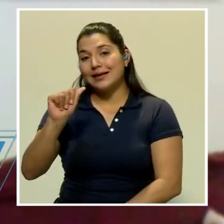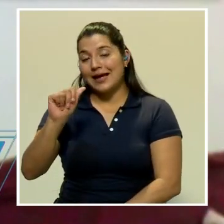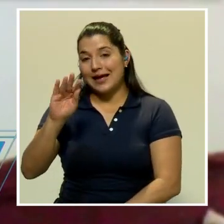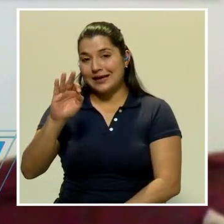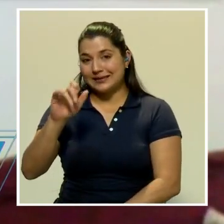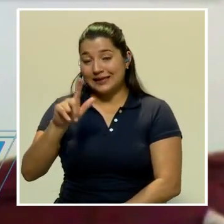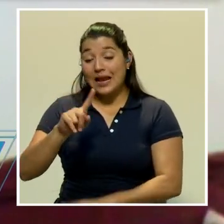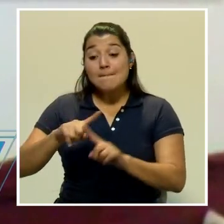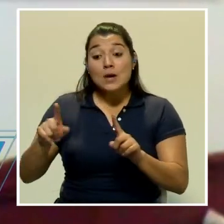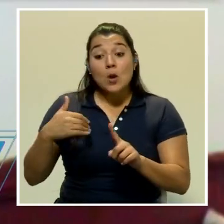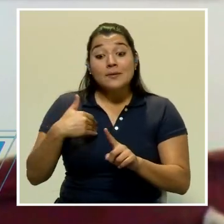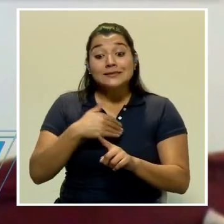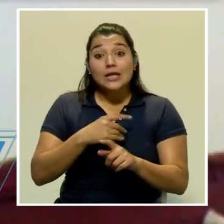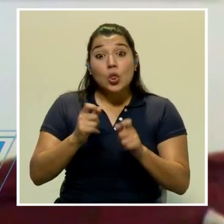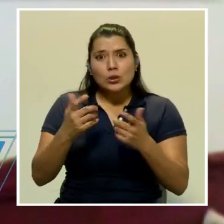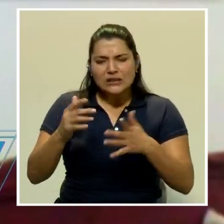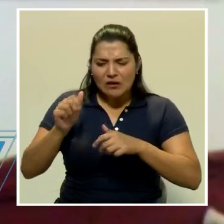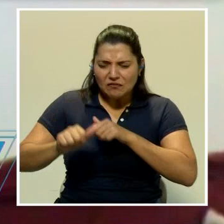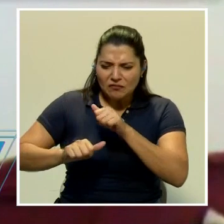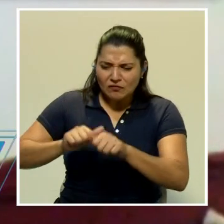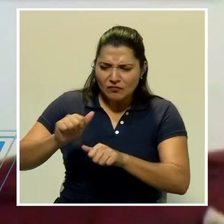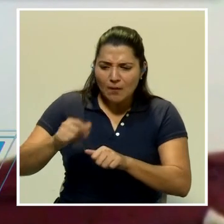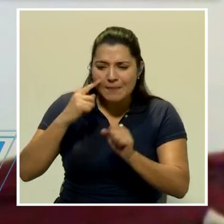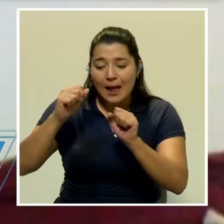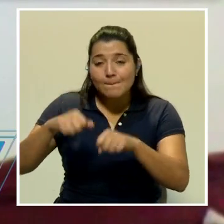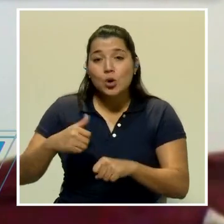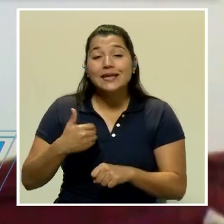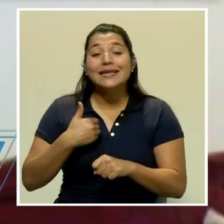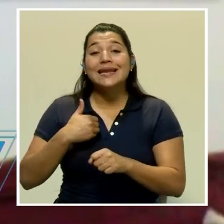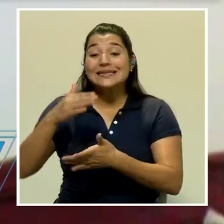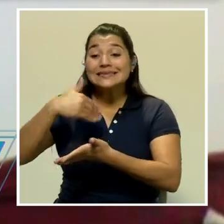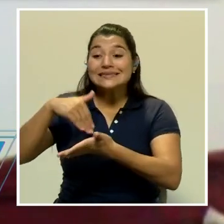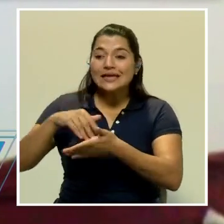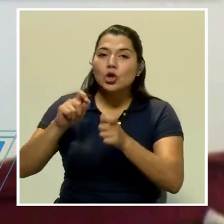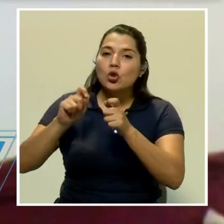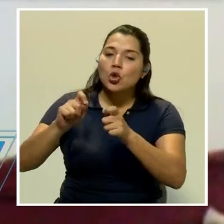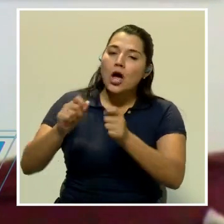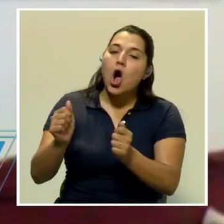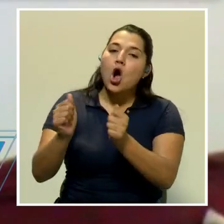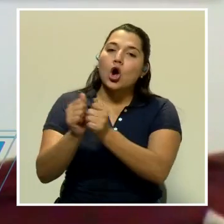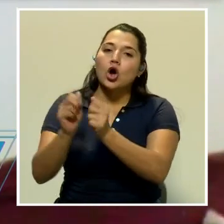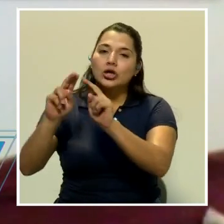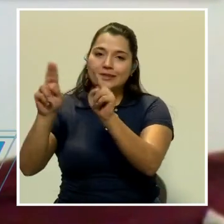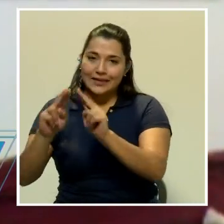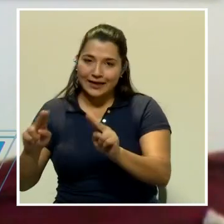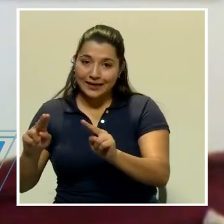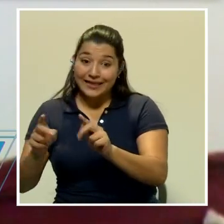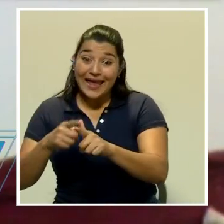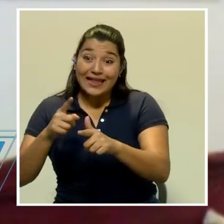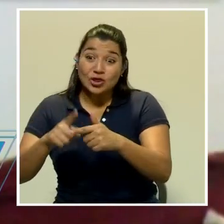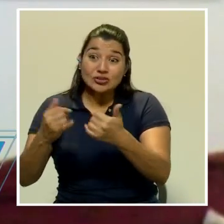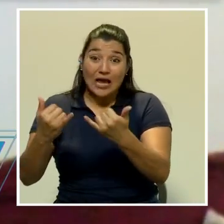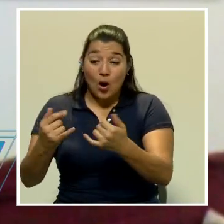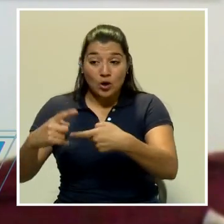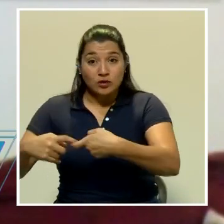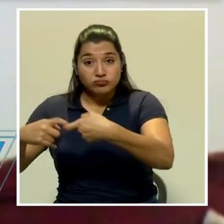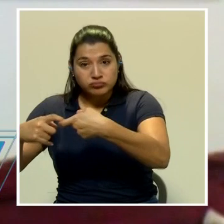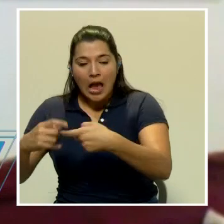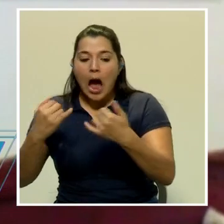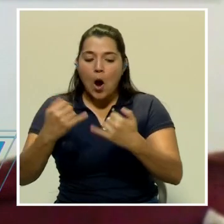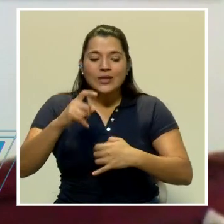ha hecho esfuerzos por tener centros educativos conectados. Ahora pasa por hogares conectados, y ahí es donde hay que